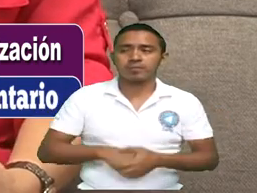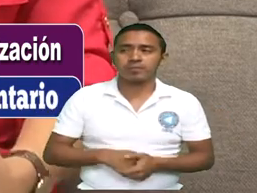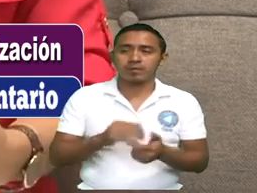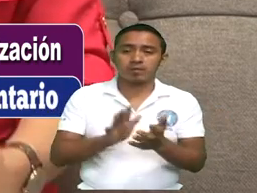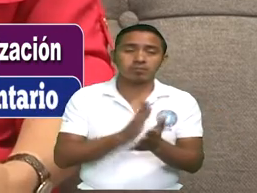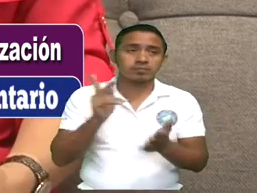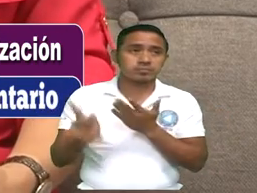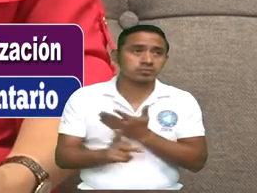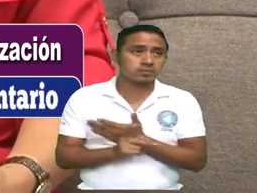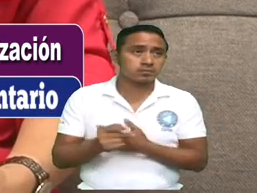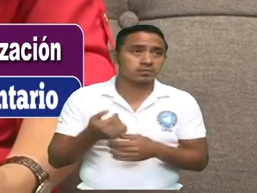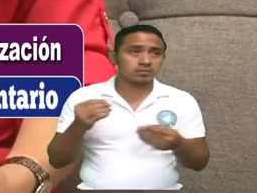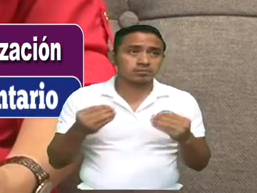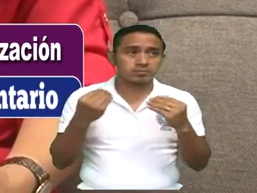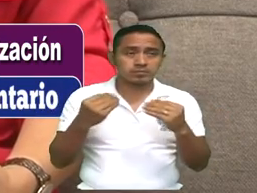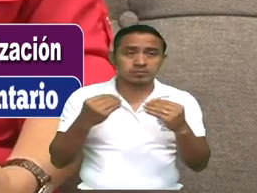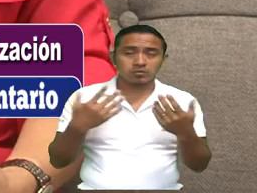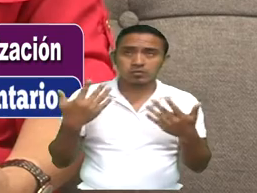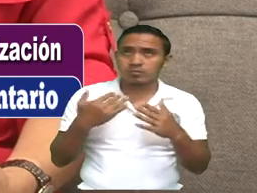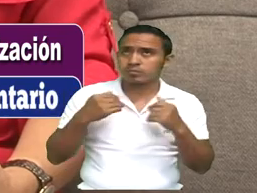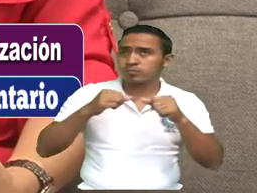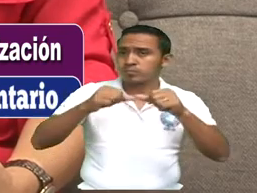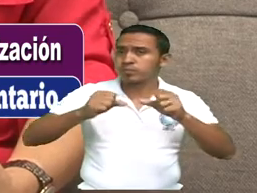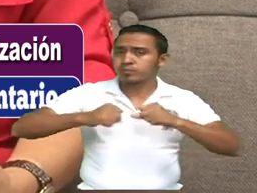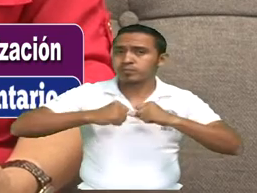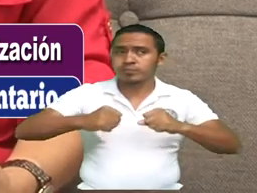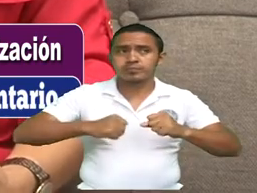de reforzamiento escolar con el cual se va